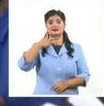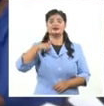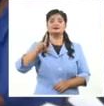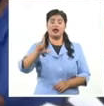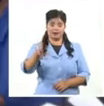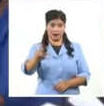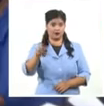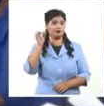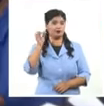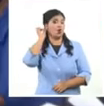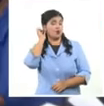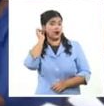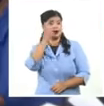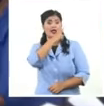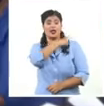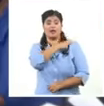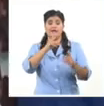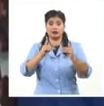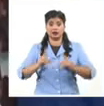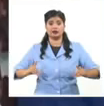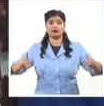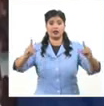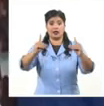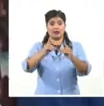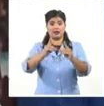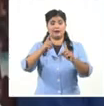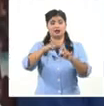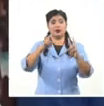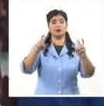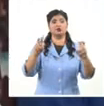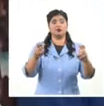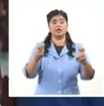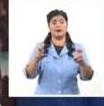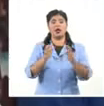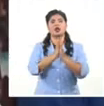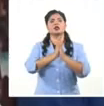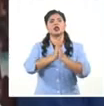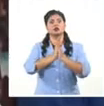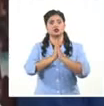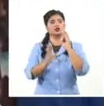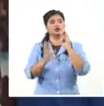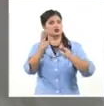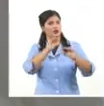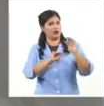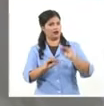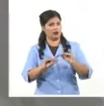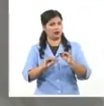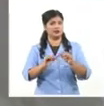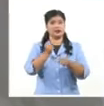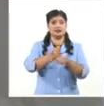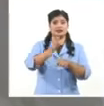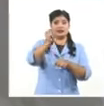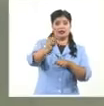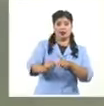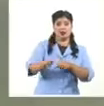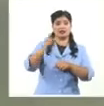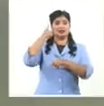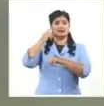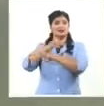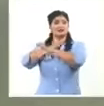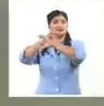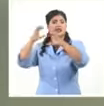de la Oficina de Atención a Asuntos Religiosos, interactuó con miembros del Consejo de Dirección y trabajadores del Centro Científico de Desarrollo